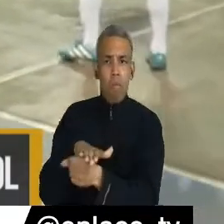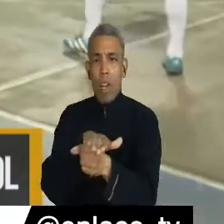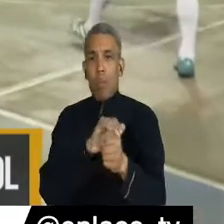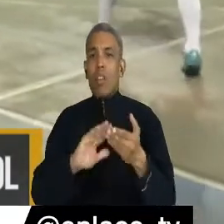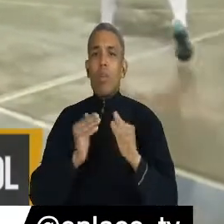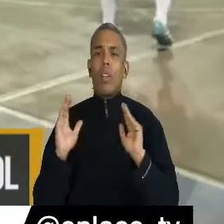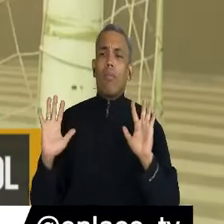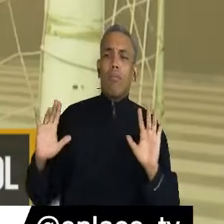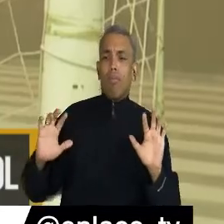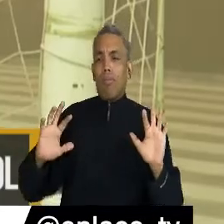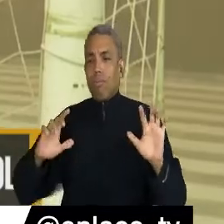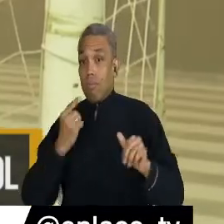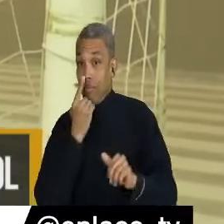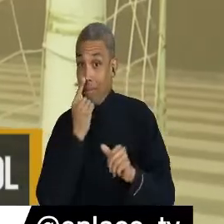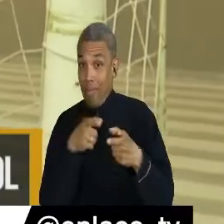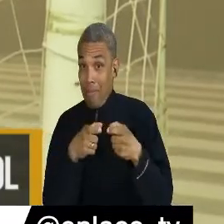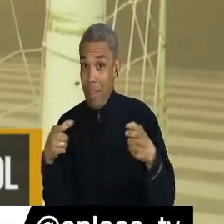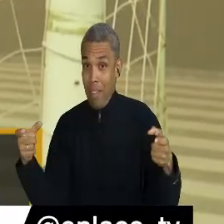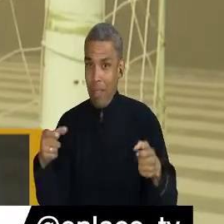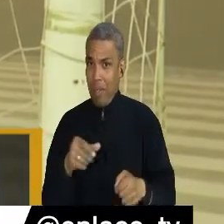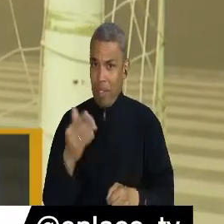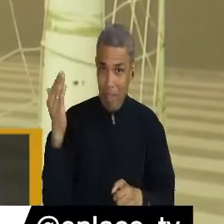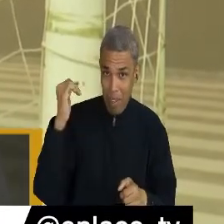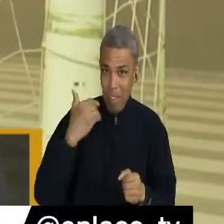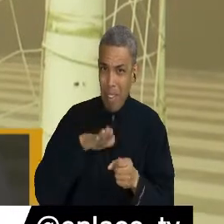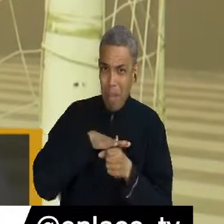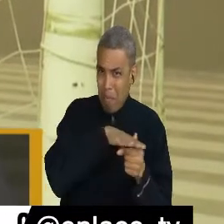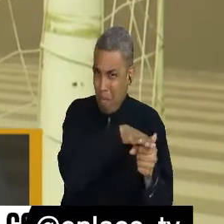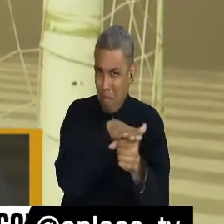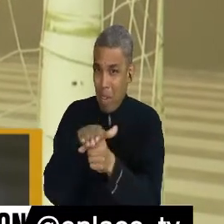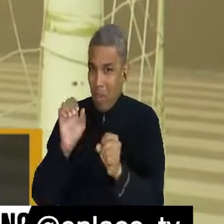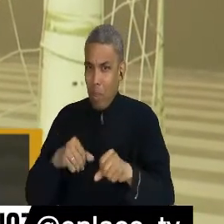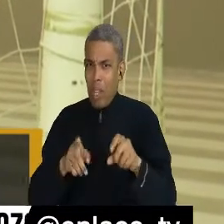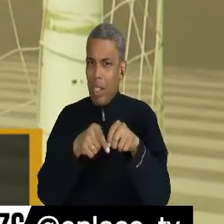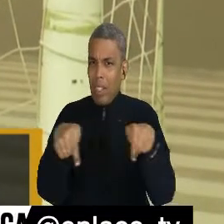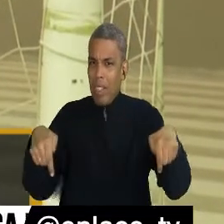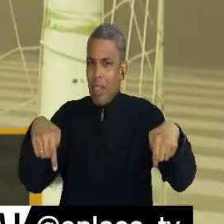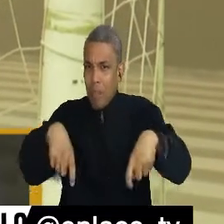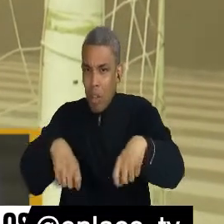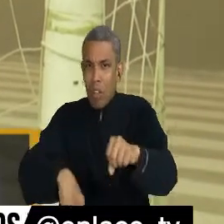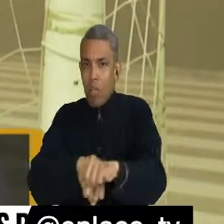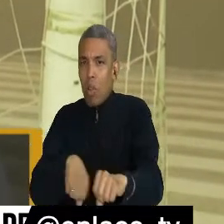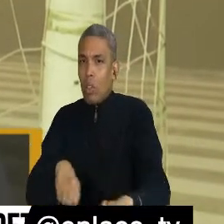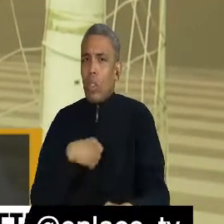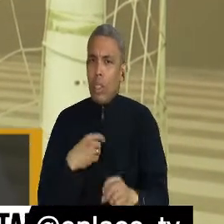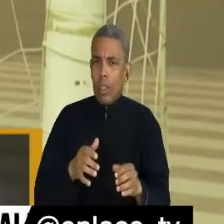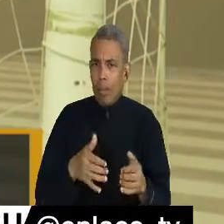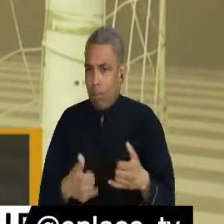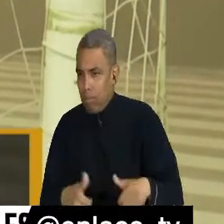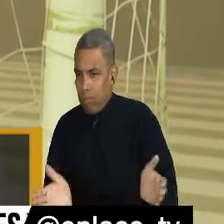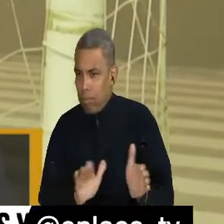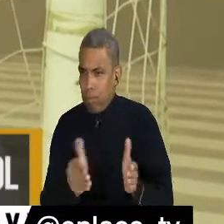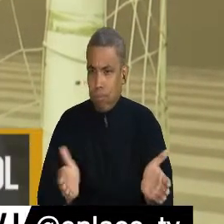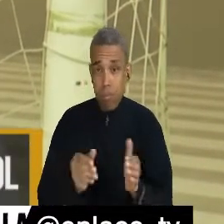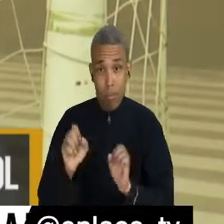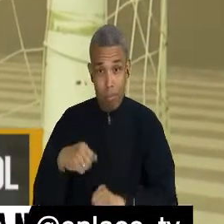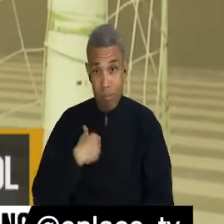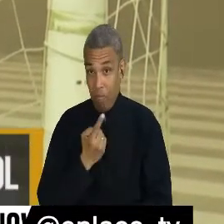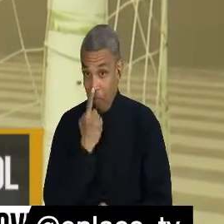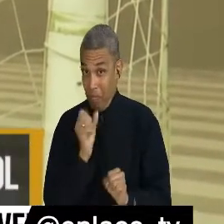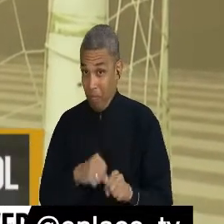espectáculo. Invitamos a la comunidad de Barranca Bermeja que se acerque a las polideportivas de la ciudad de Barranca Bermeja para que pueda disfrutar de un buen microfútbol, de un buen espectáculo del